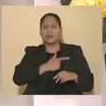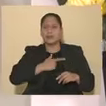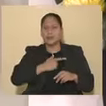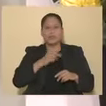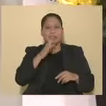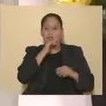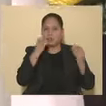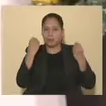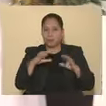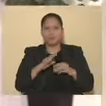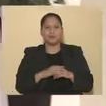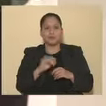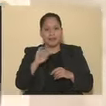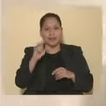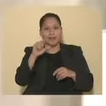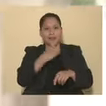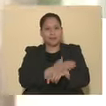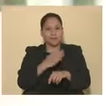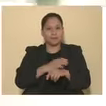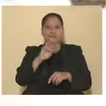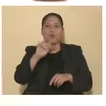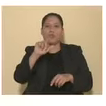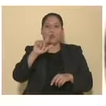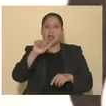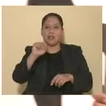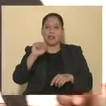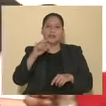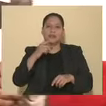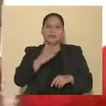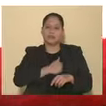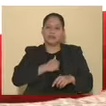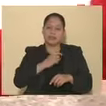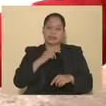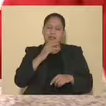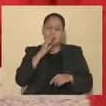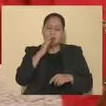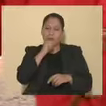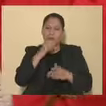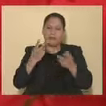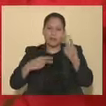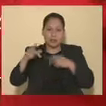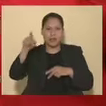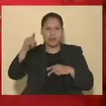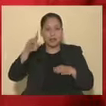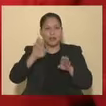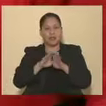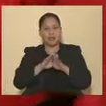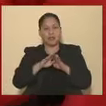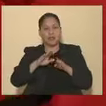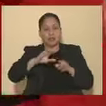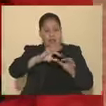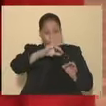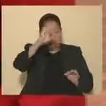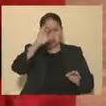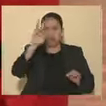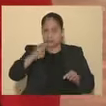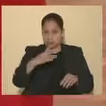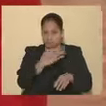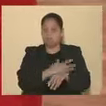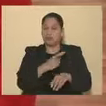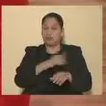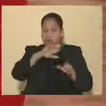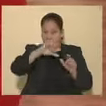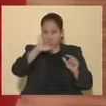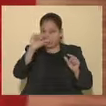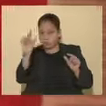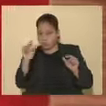nos las podemos perder. Ok, nuestro compañero Wallace, que lamentablemente no pudo estar presente, va a llevar una exhibición de armas reales. Wow.